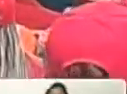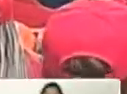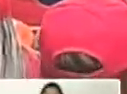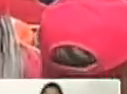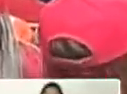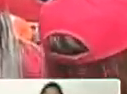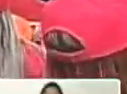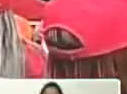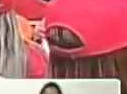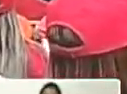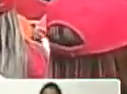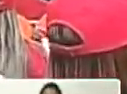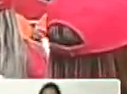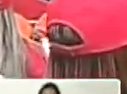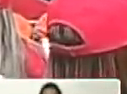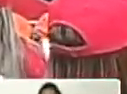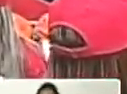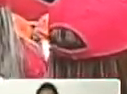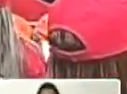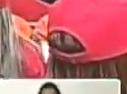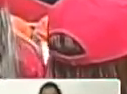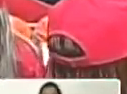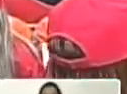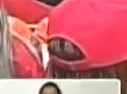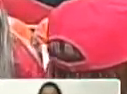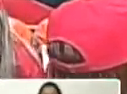¡Que viva nuestra patria!